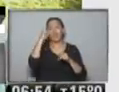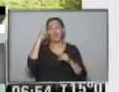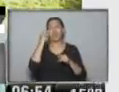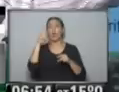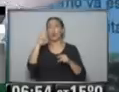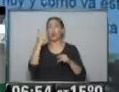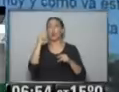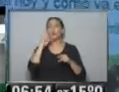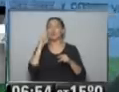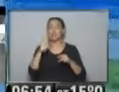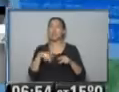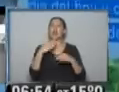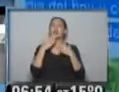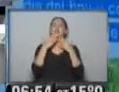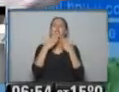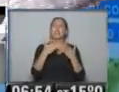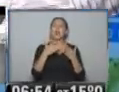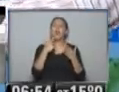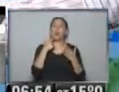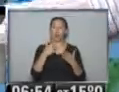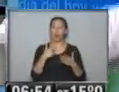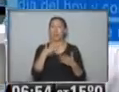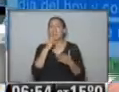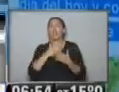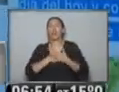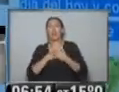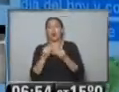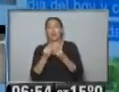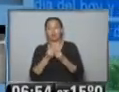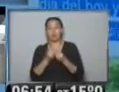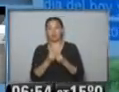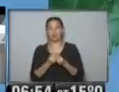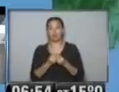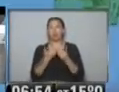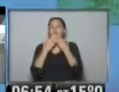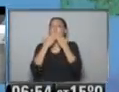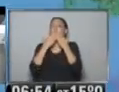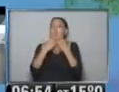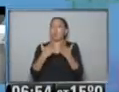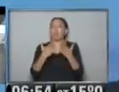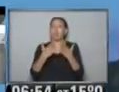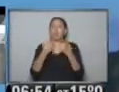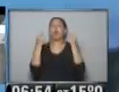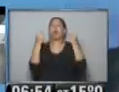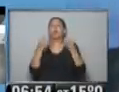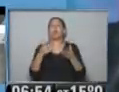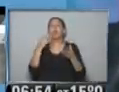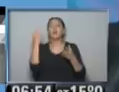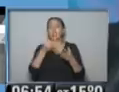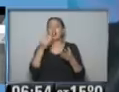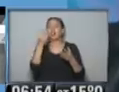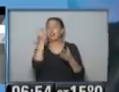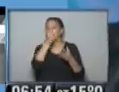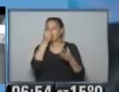Para Enrique y Lucía, de parte de este hijo que los quiere un montón, Daniel. Besazo para ustedes. Buen fin de semana. Va a haber